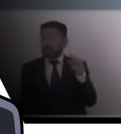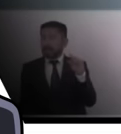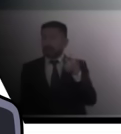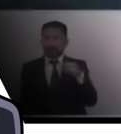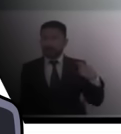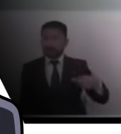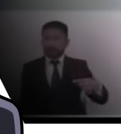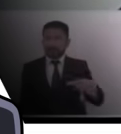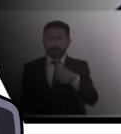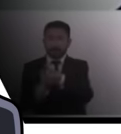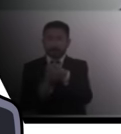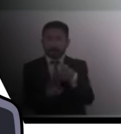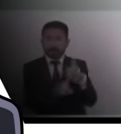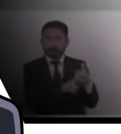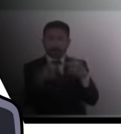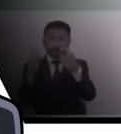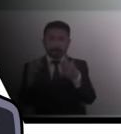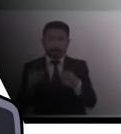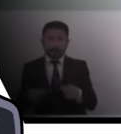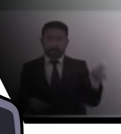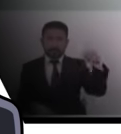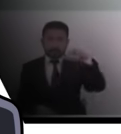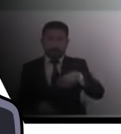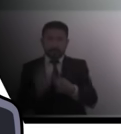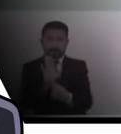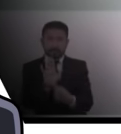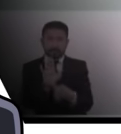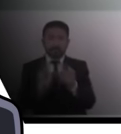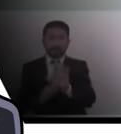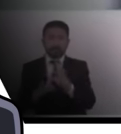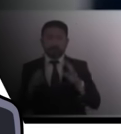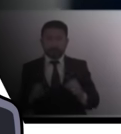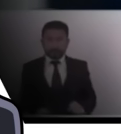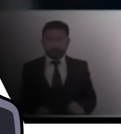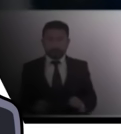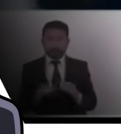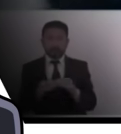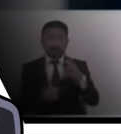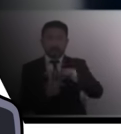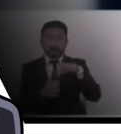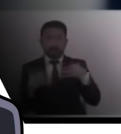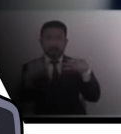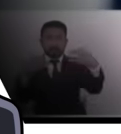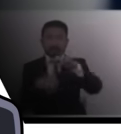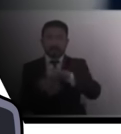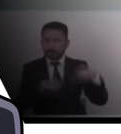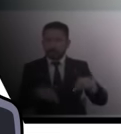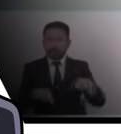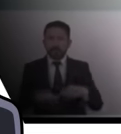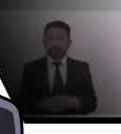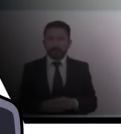han sido cada uno de los presupuestos que han traído desde su gobierno a aprobación de este pleno